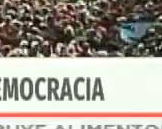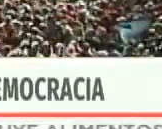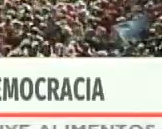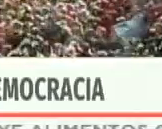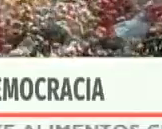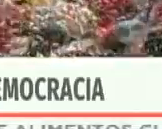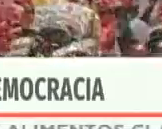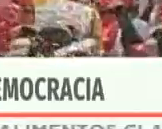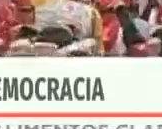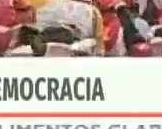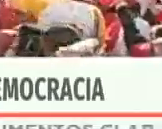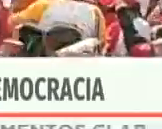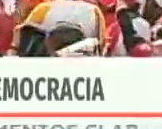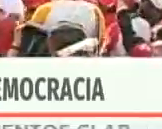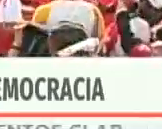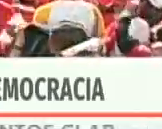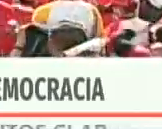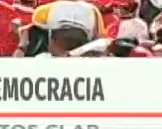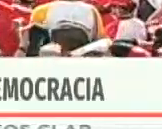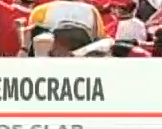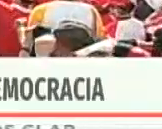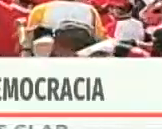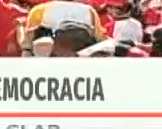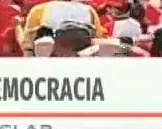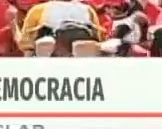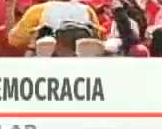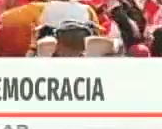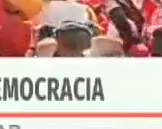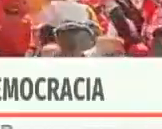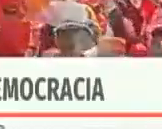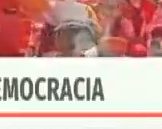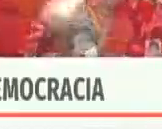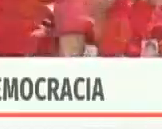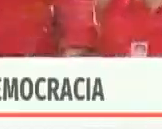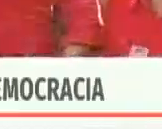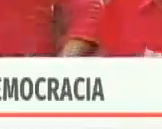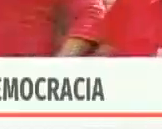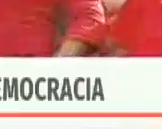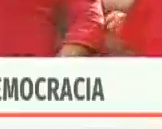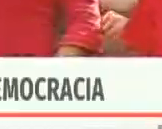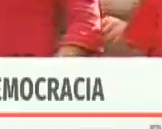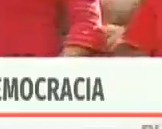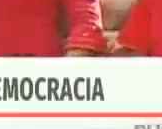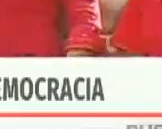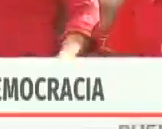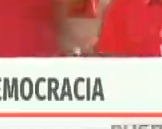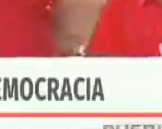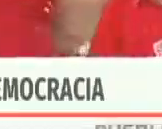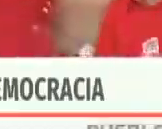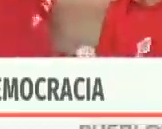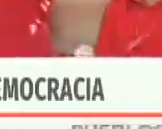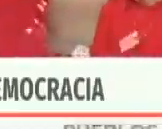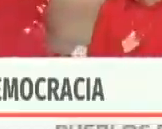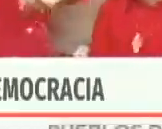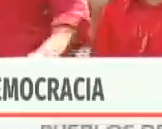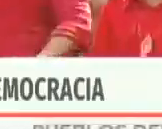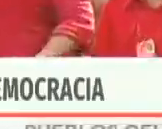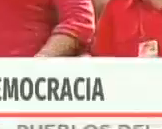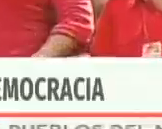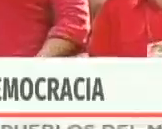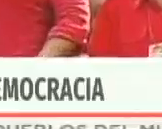viva Maduro! ¡Que viva el pueblo revolucionario! ¡Que viva el 23 de enero!